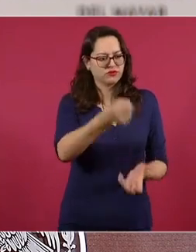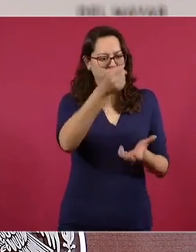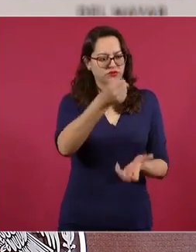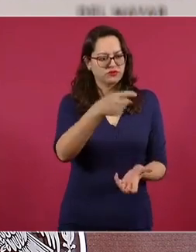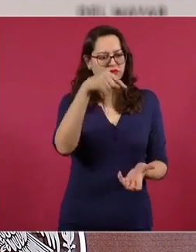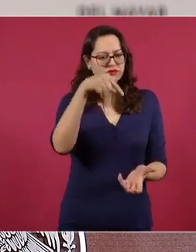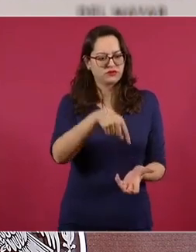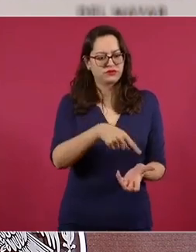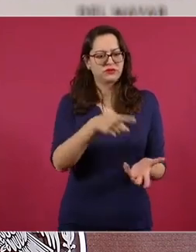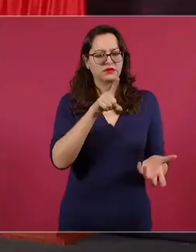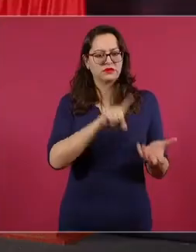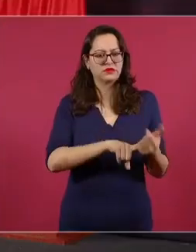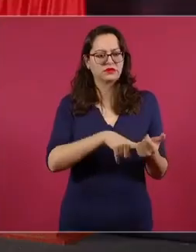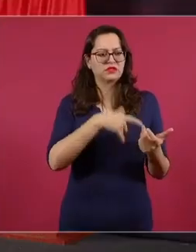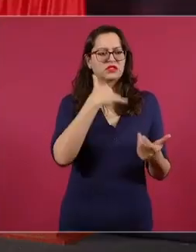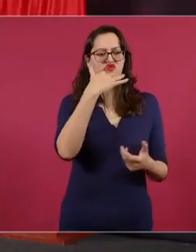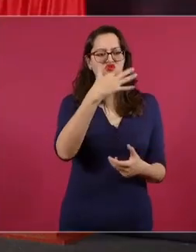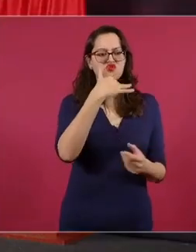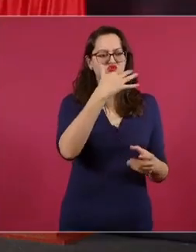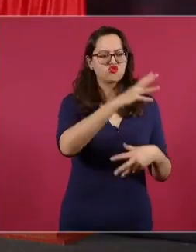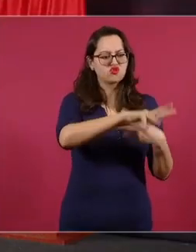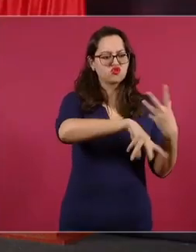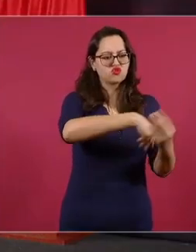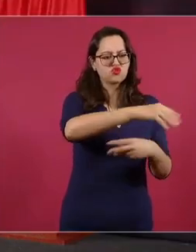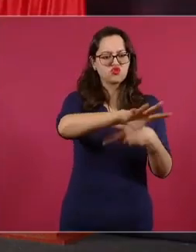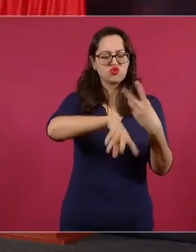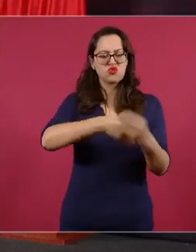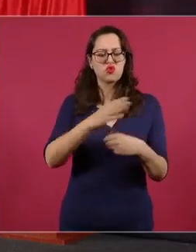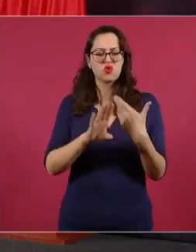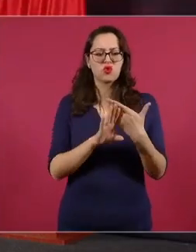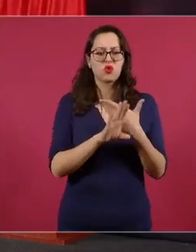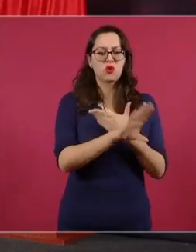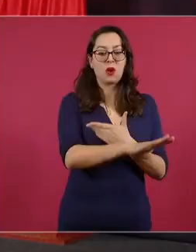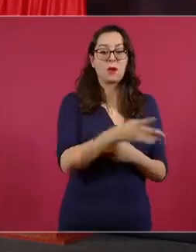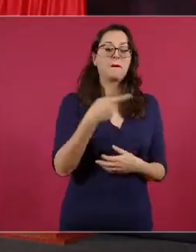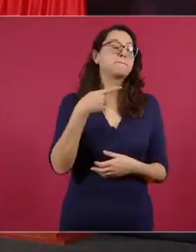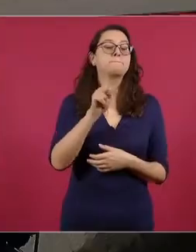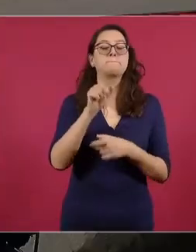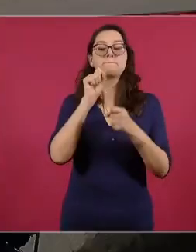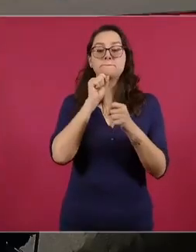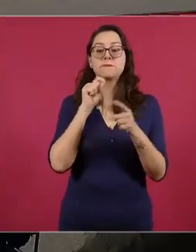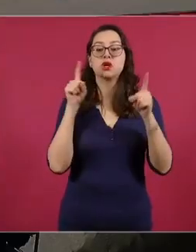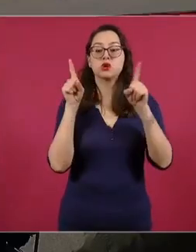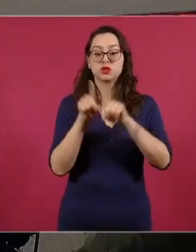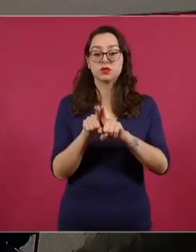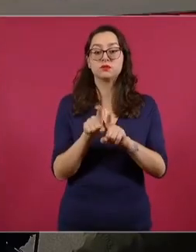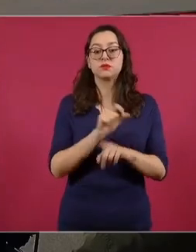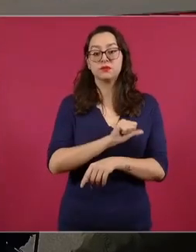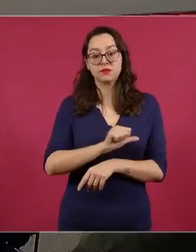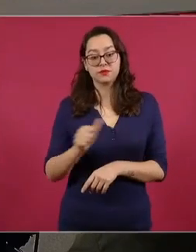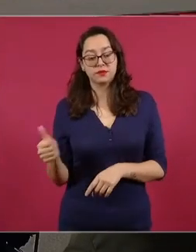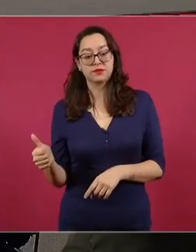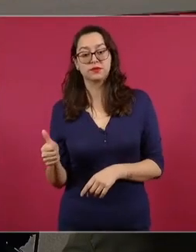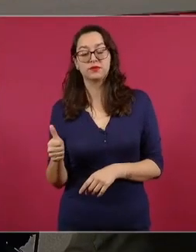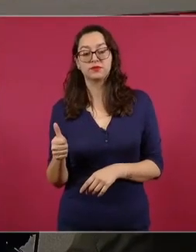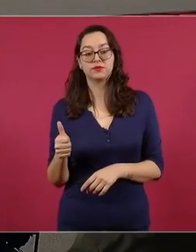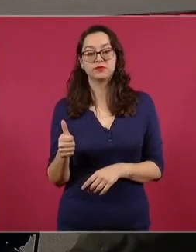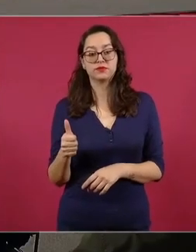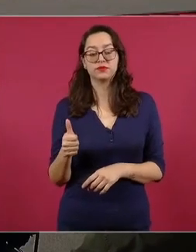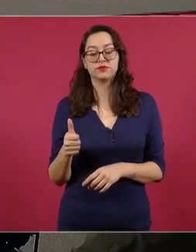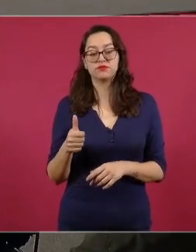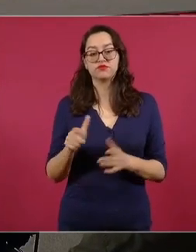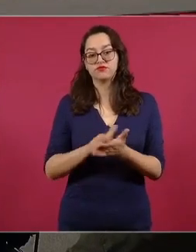la ley denomina al lavado de dinero, pero también los delitos predicados, los que